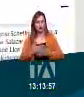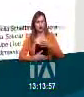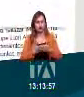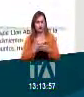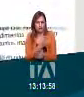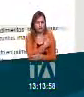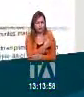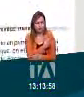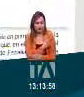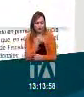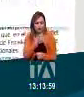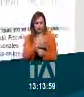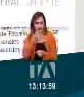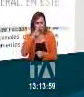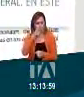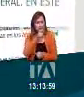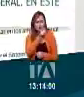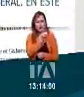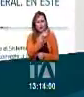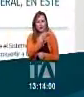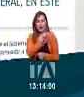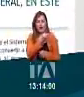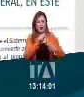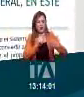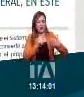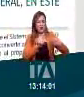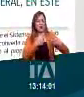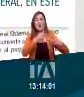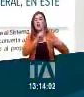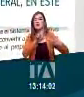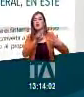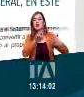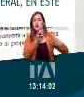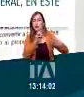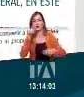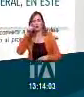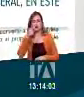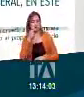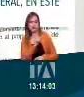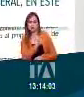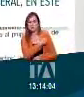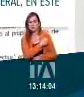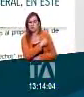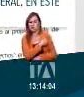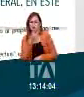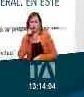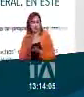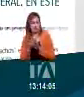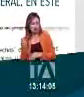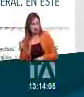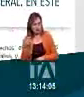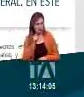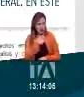documento de delegación a las agentes fiscales Mayra Soria y Paola Gallardo, cabe señalar, dice Fiscalía, que la delegación hecha por la fiscal general,